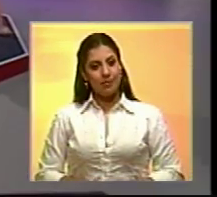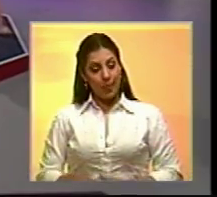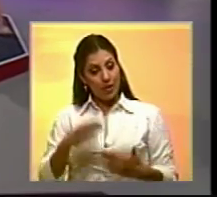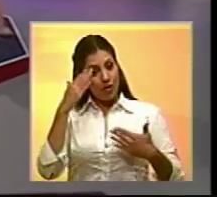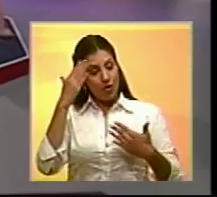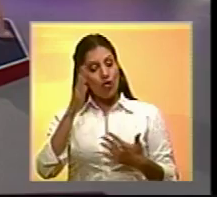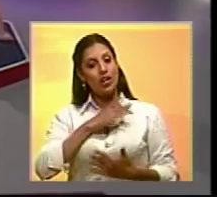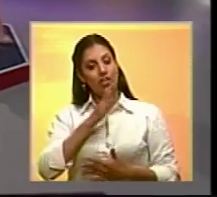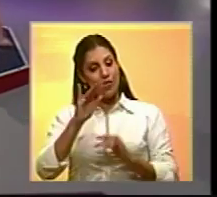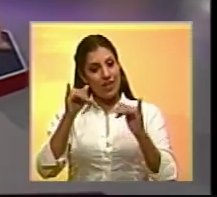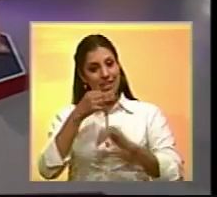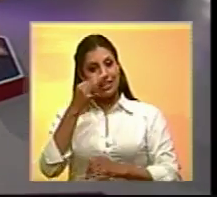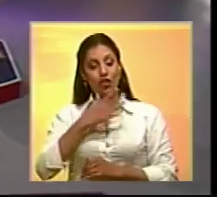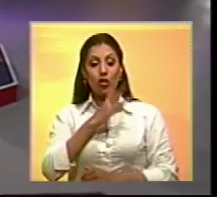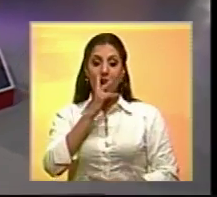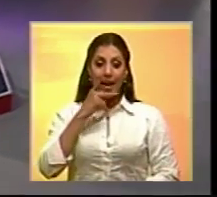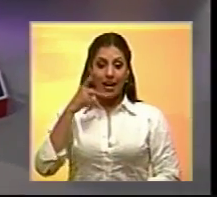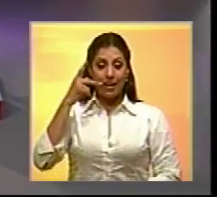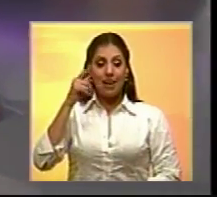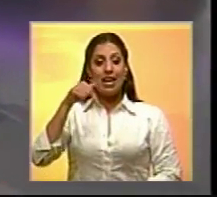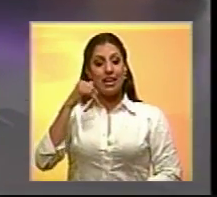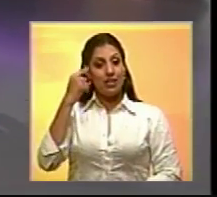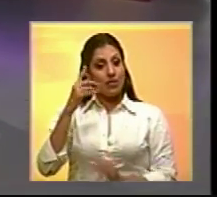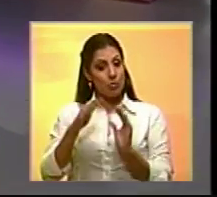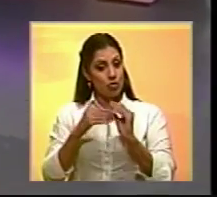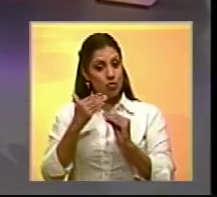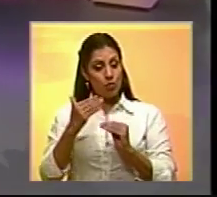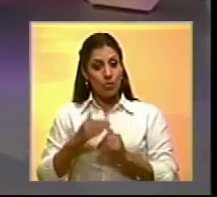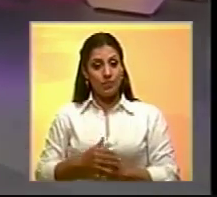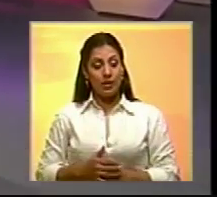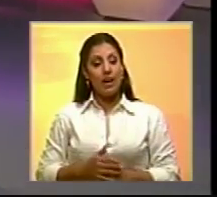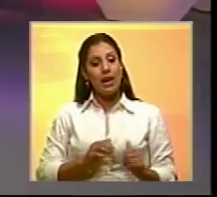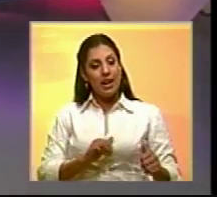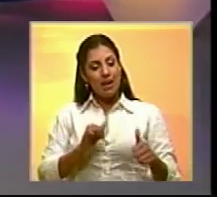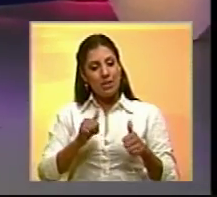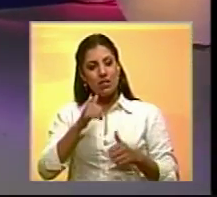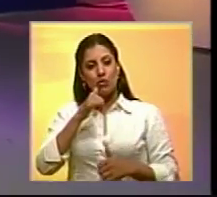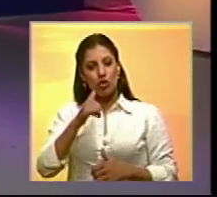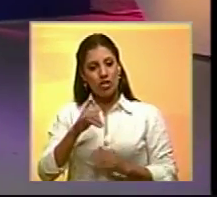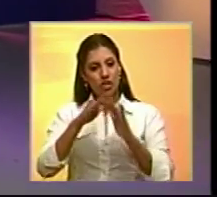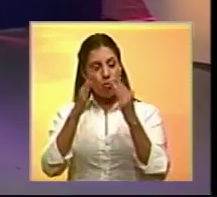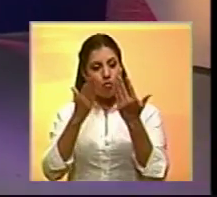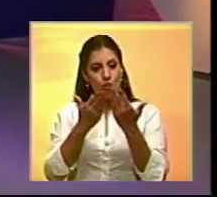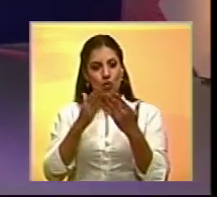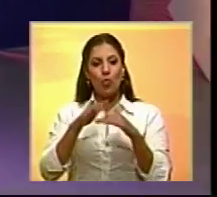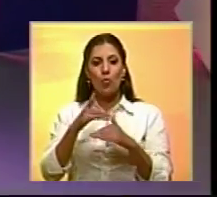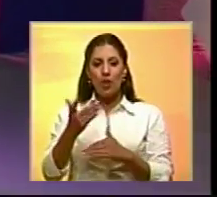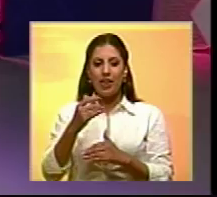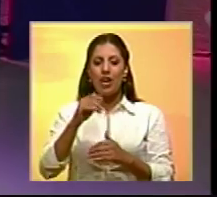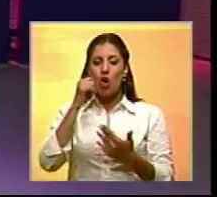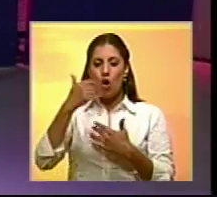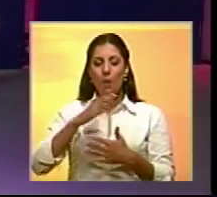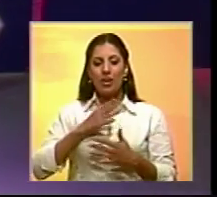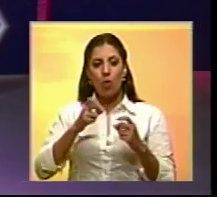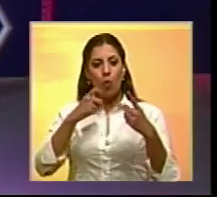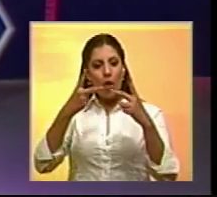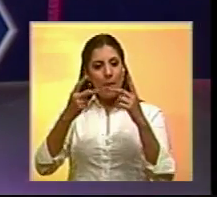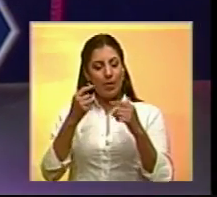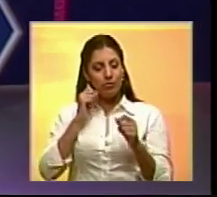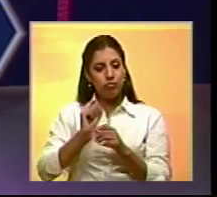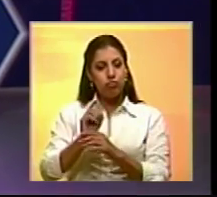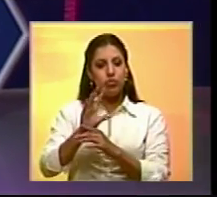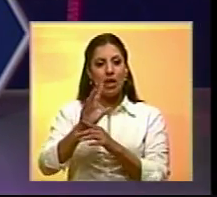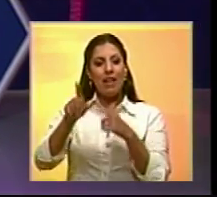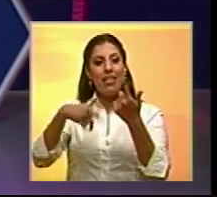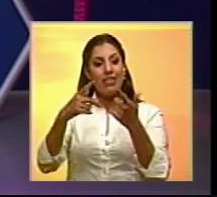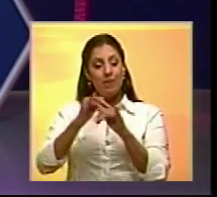Hola, ¿qué tal amigos? Feliz tarde, soy Carelis Cuadros y esto es Estrenos y Estrellas. Iniciamos las noticias del mundo del entretenimiento con Brad Pitt y su primera aparición en